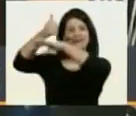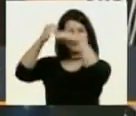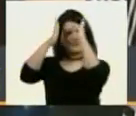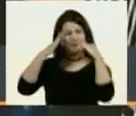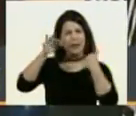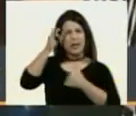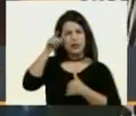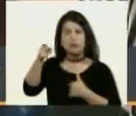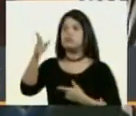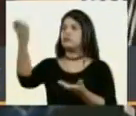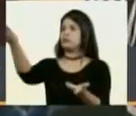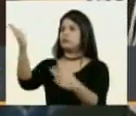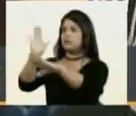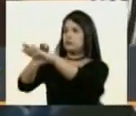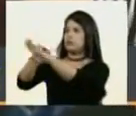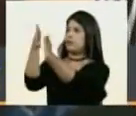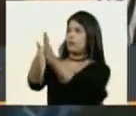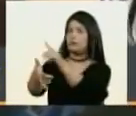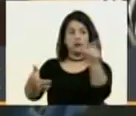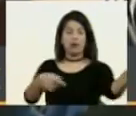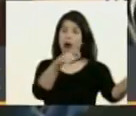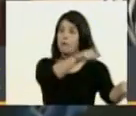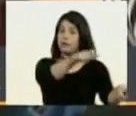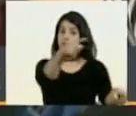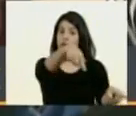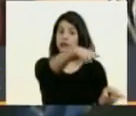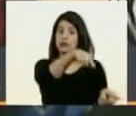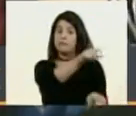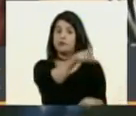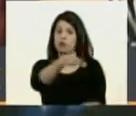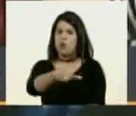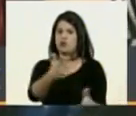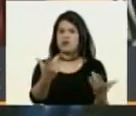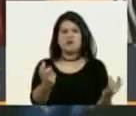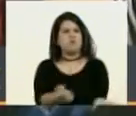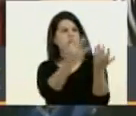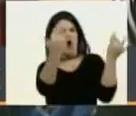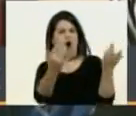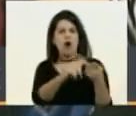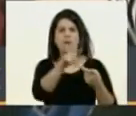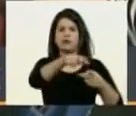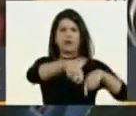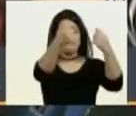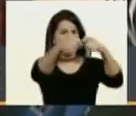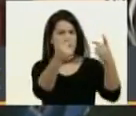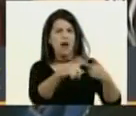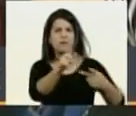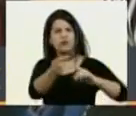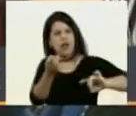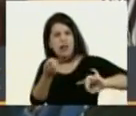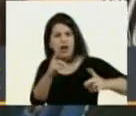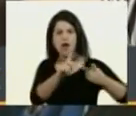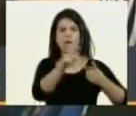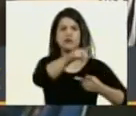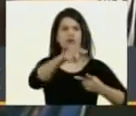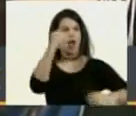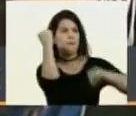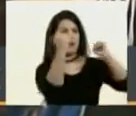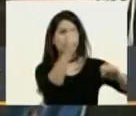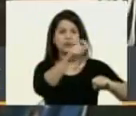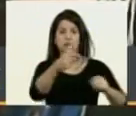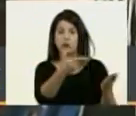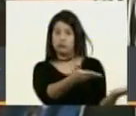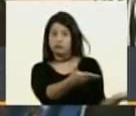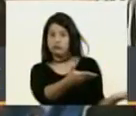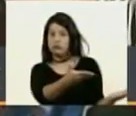detener, a ordenar la detención de aquellas personas que andan incendiando, que andan asesinando, que andan matando gente en la calle, que